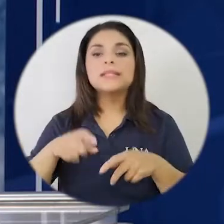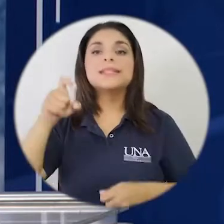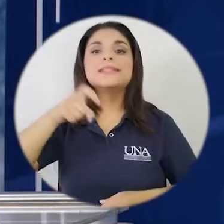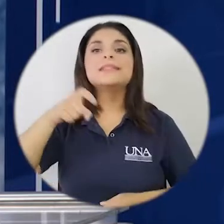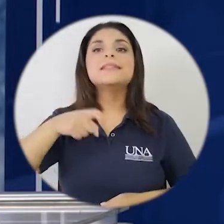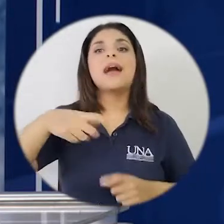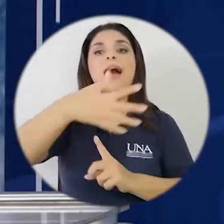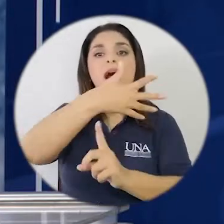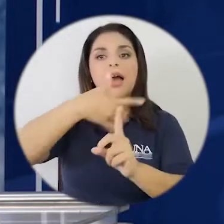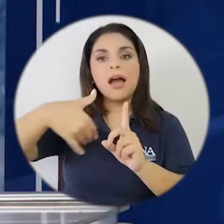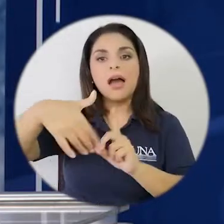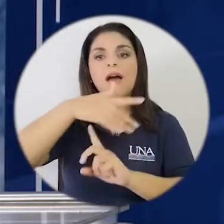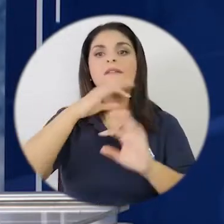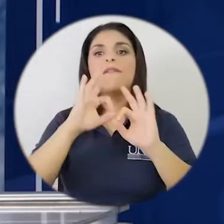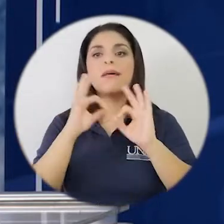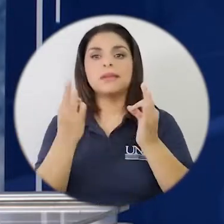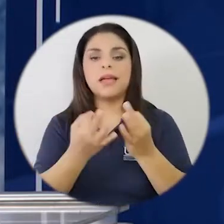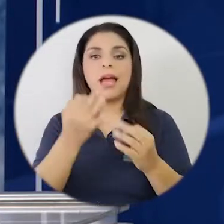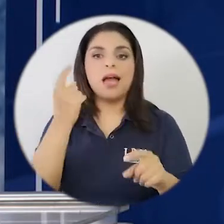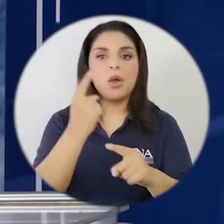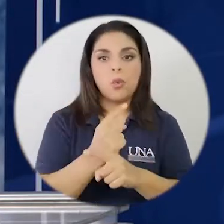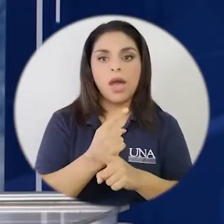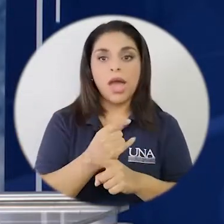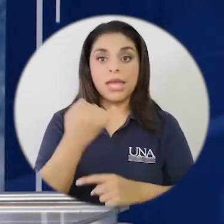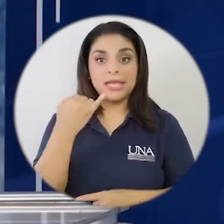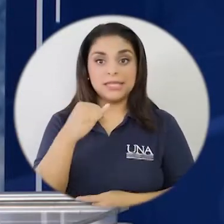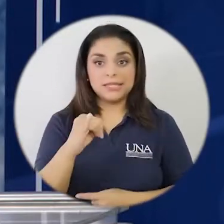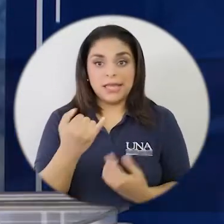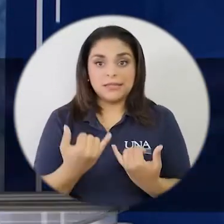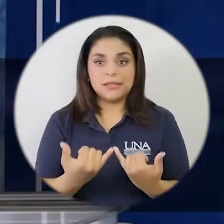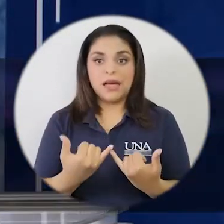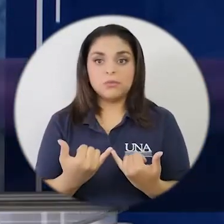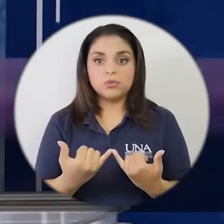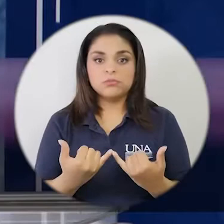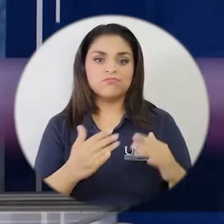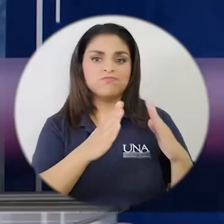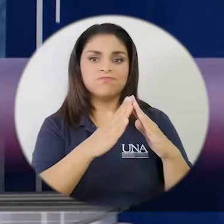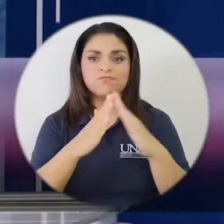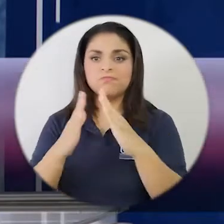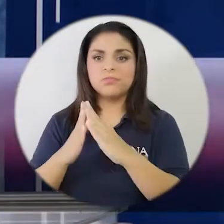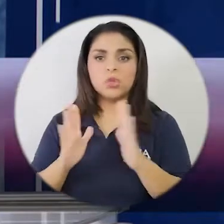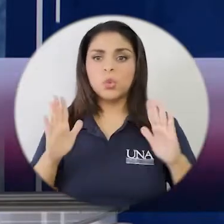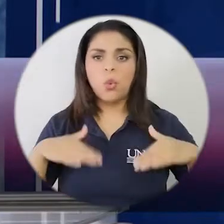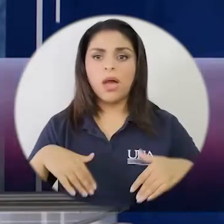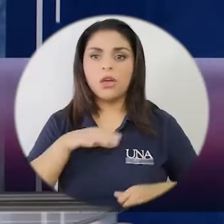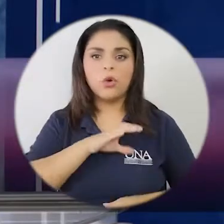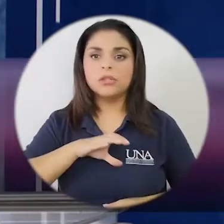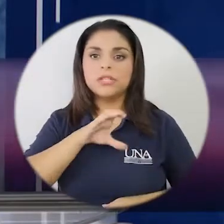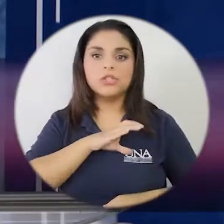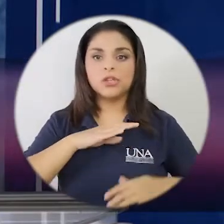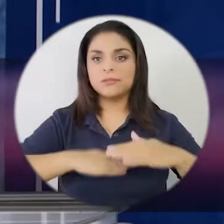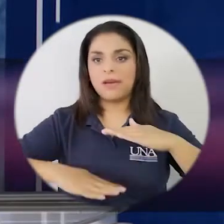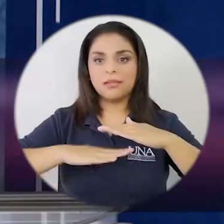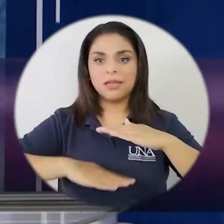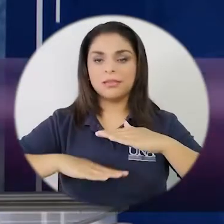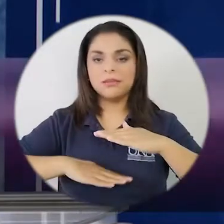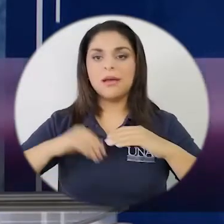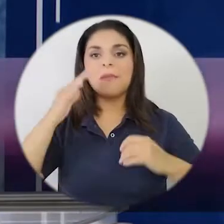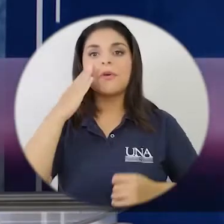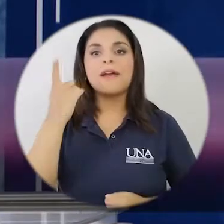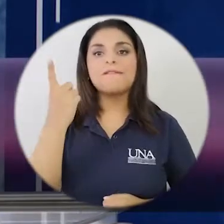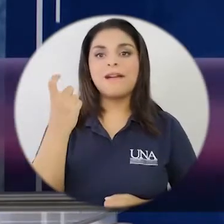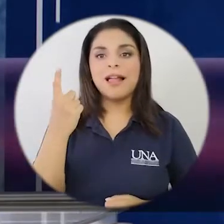¿verdad? Familiar y comunitario adecuado. Y si estamos desarrollándonos en viviendas que no reúnen las condiciones